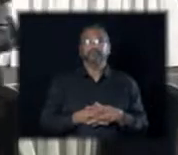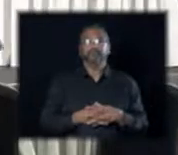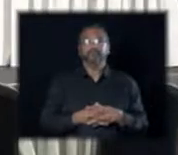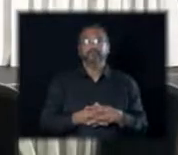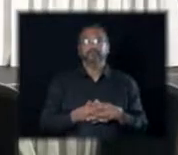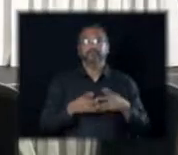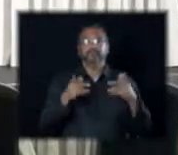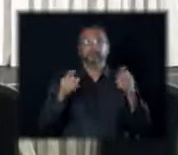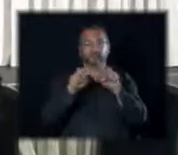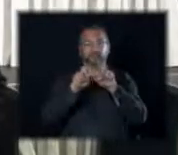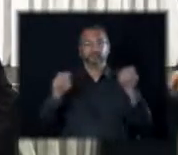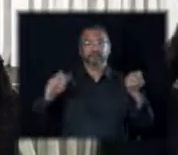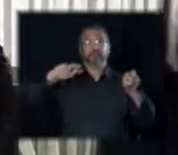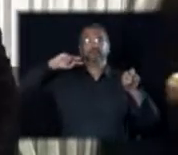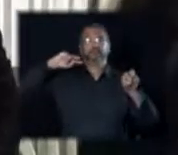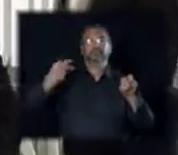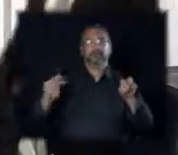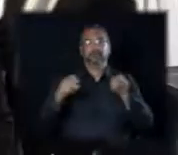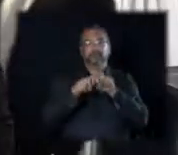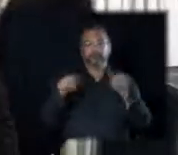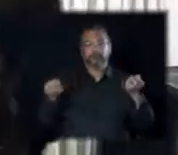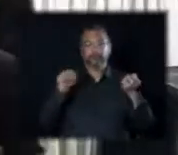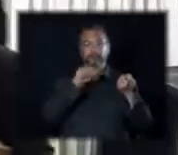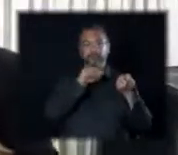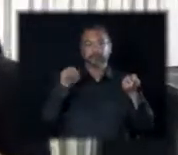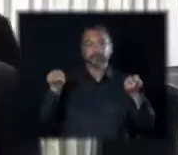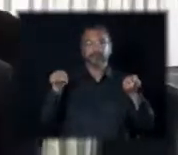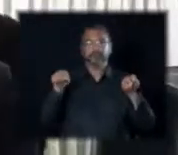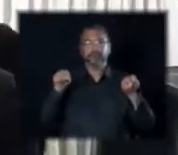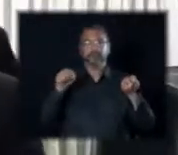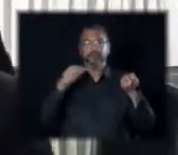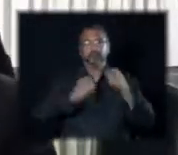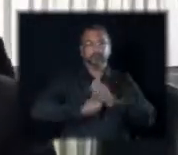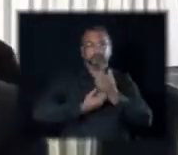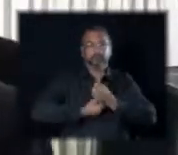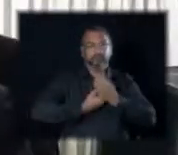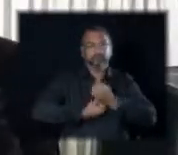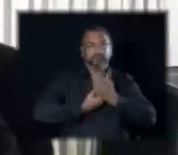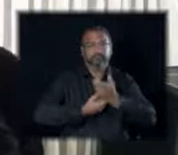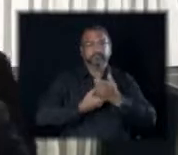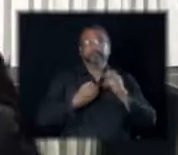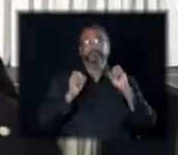a pasar al segundo panel de oficiales que van a estar ofreciendo testimonio.